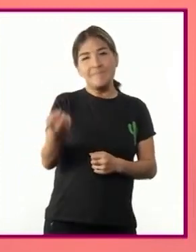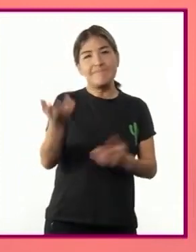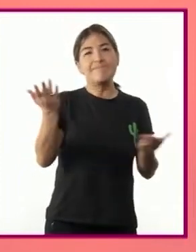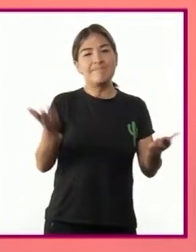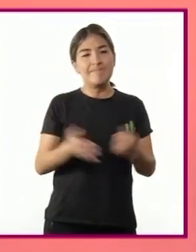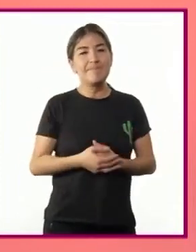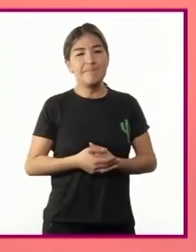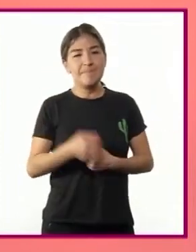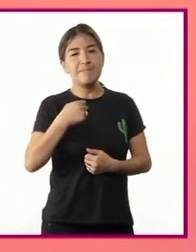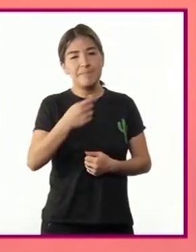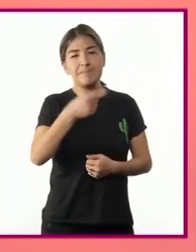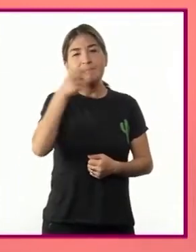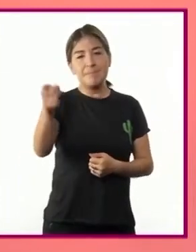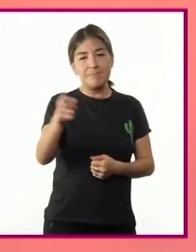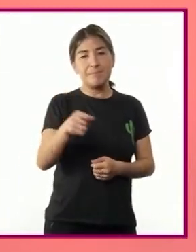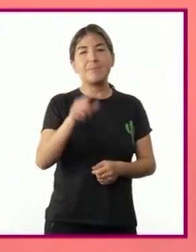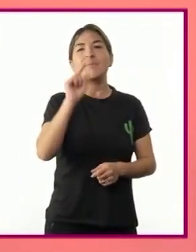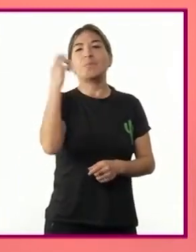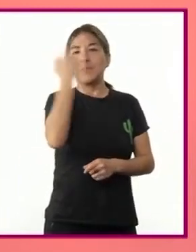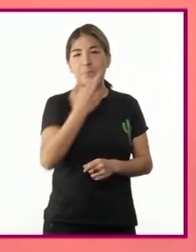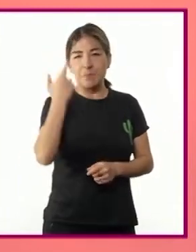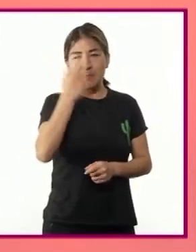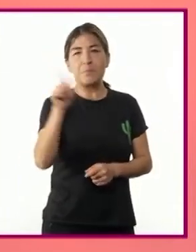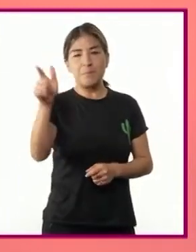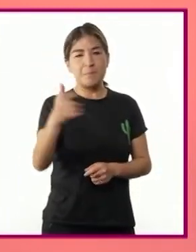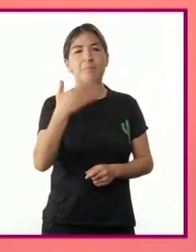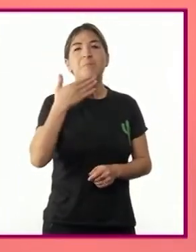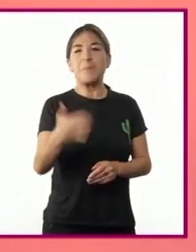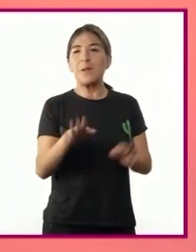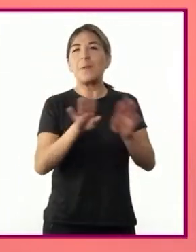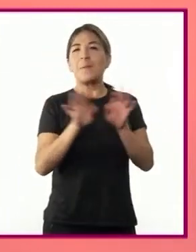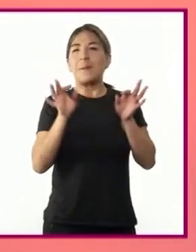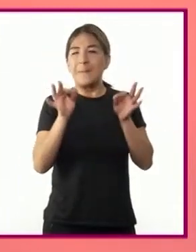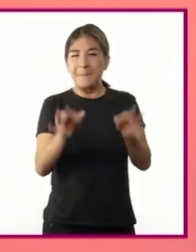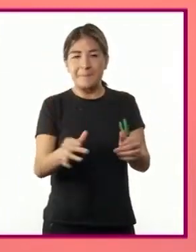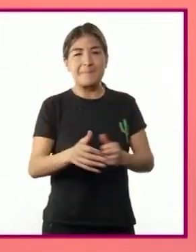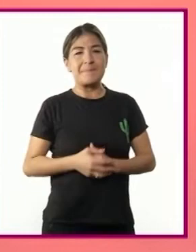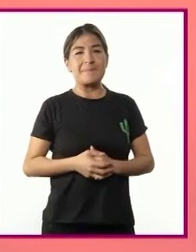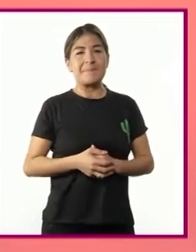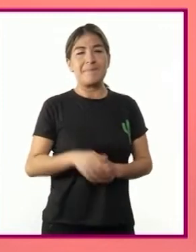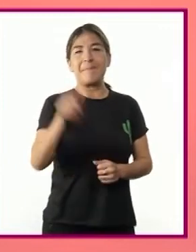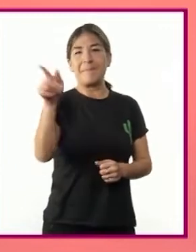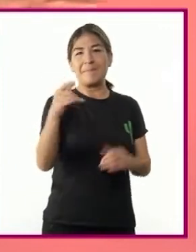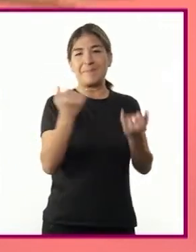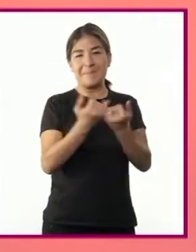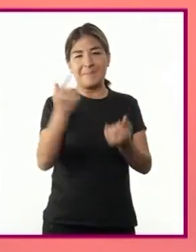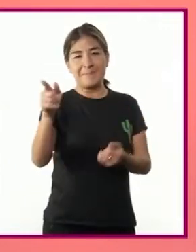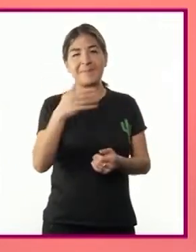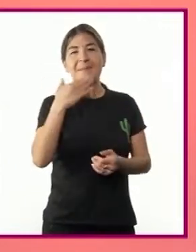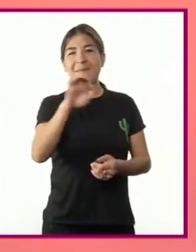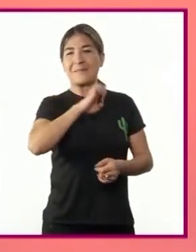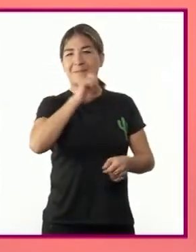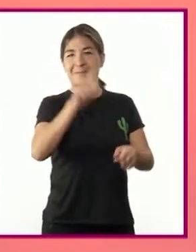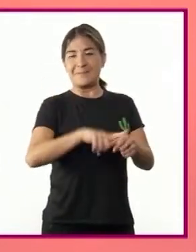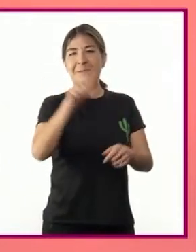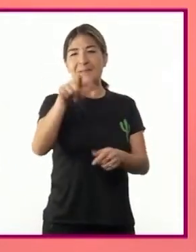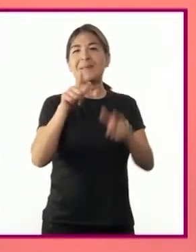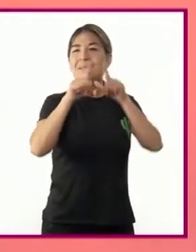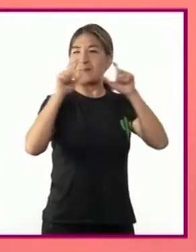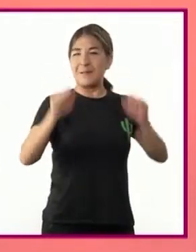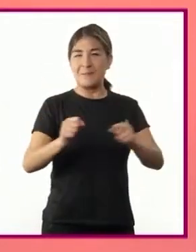Pues debo decir que hiciste un análisis muy fino, casi como un especialista de la